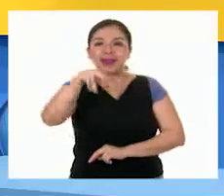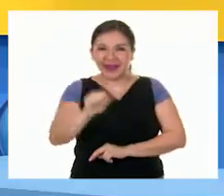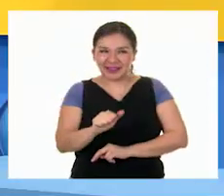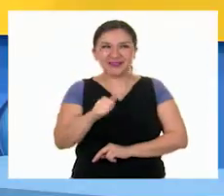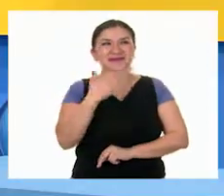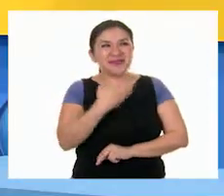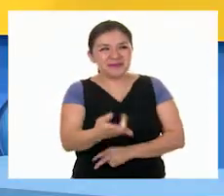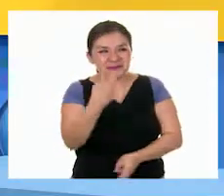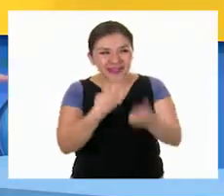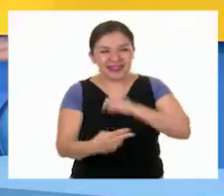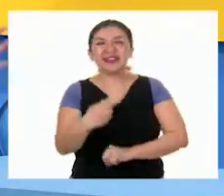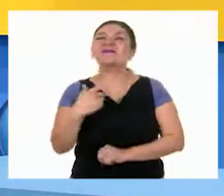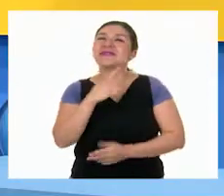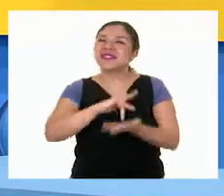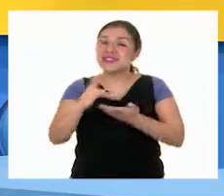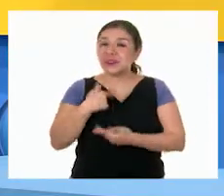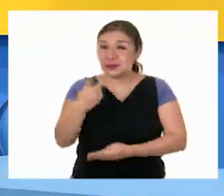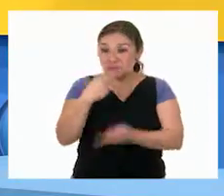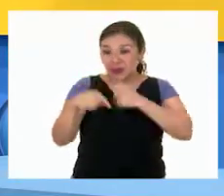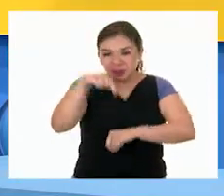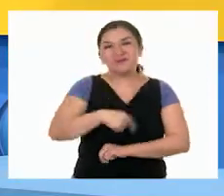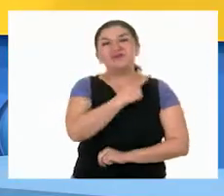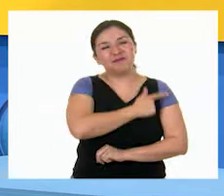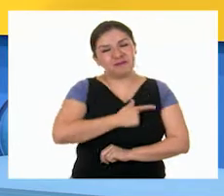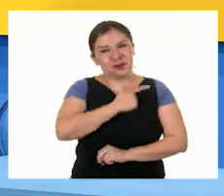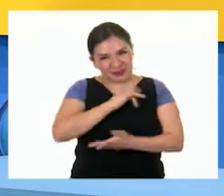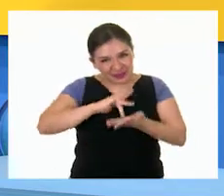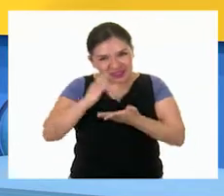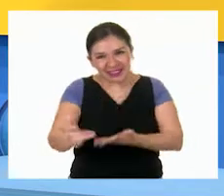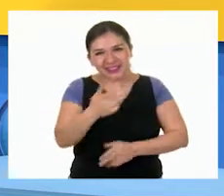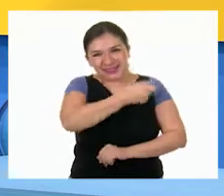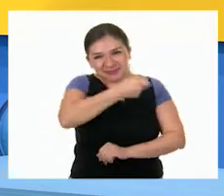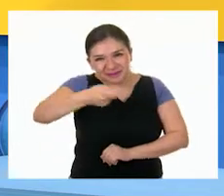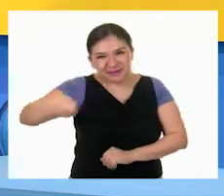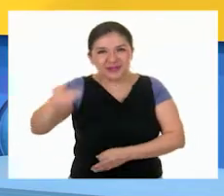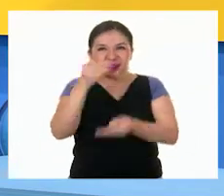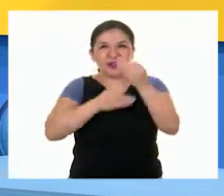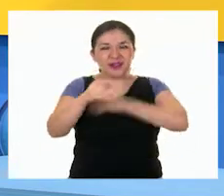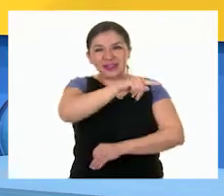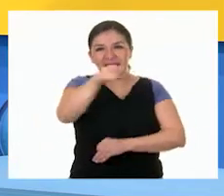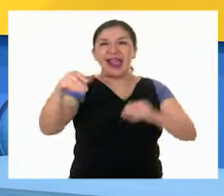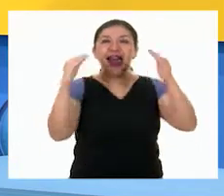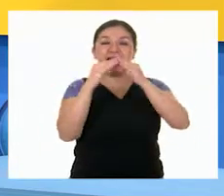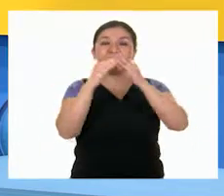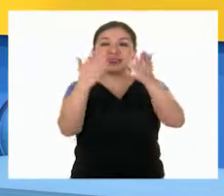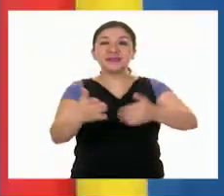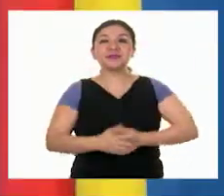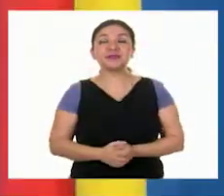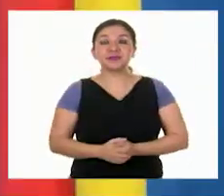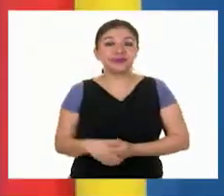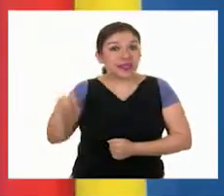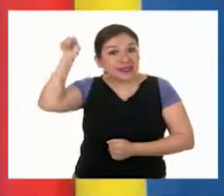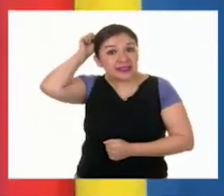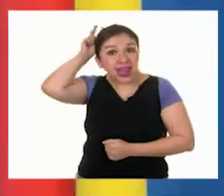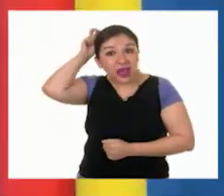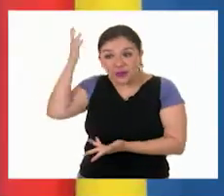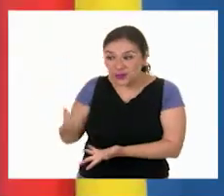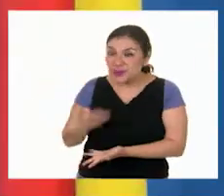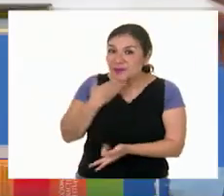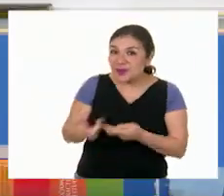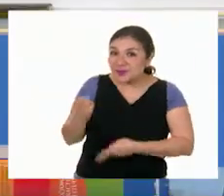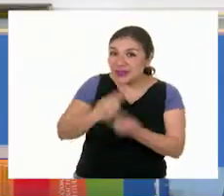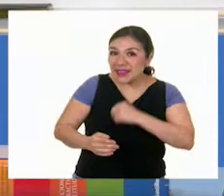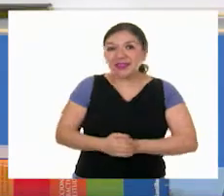Muchas gracias. Es un placer estar otra vez con ustedes. Nuevamente, saludos allá en casita. Raulito,